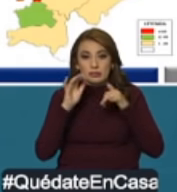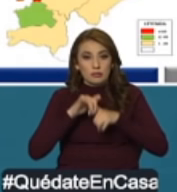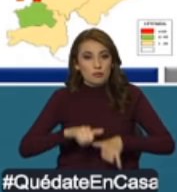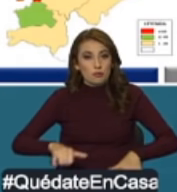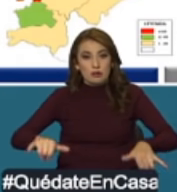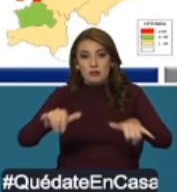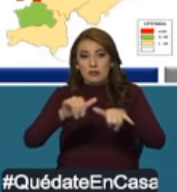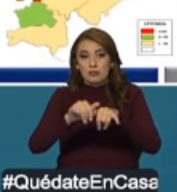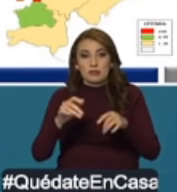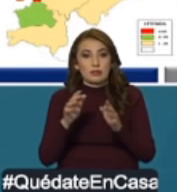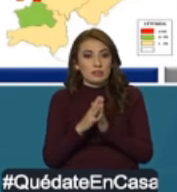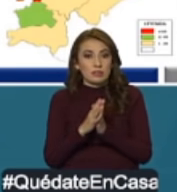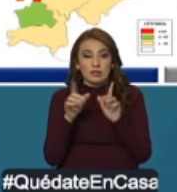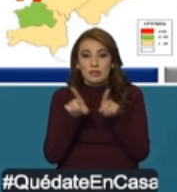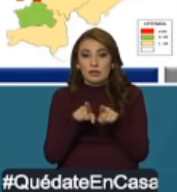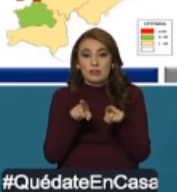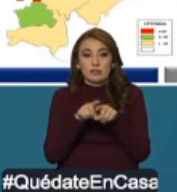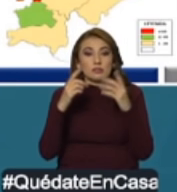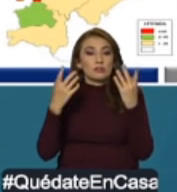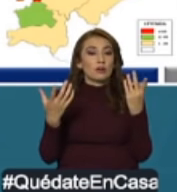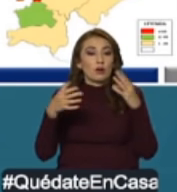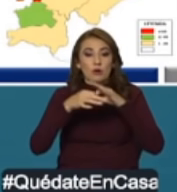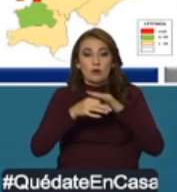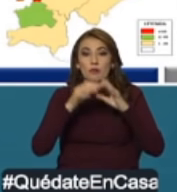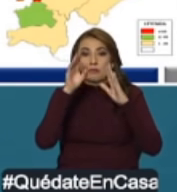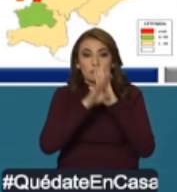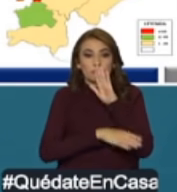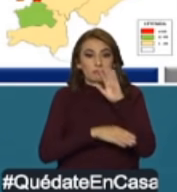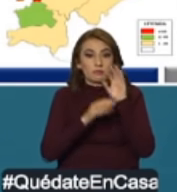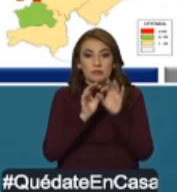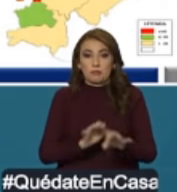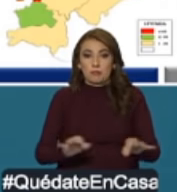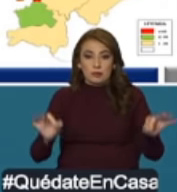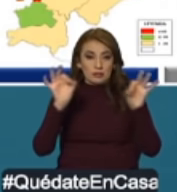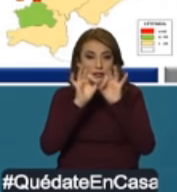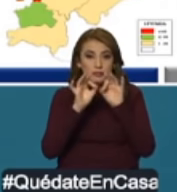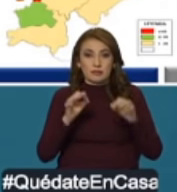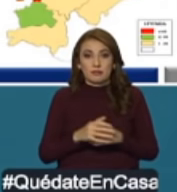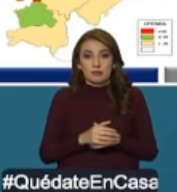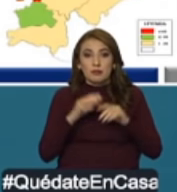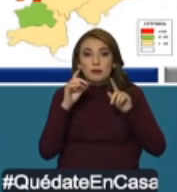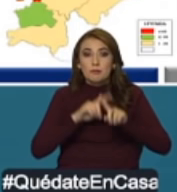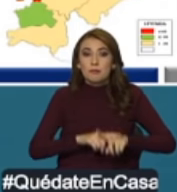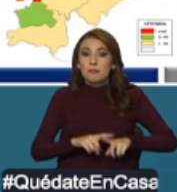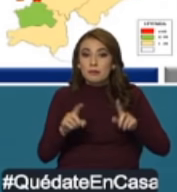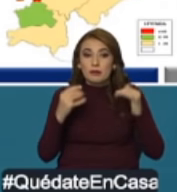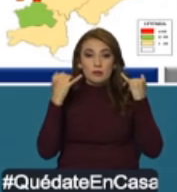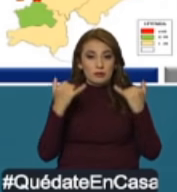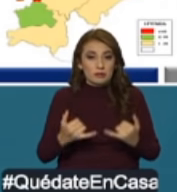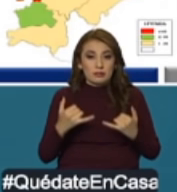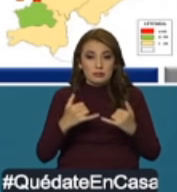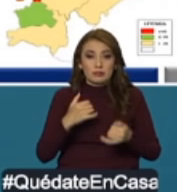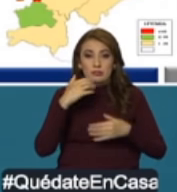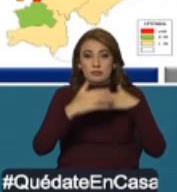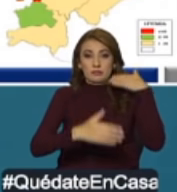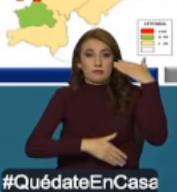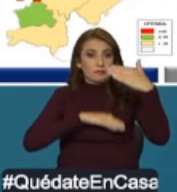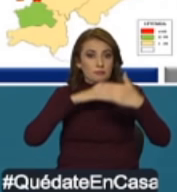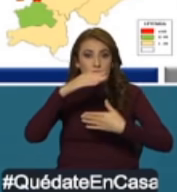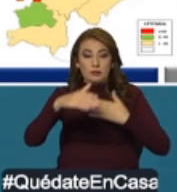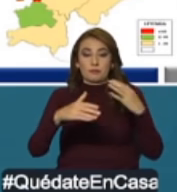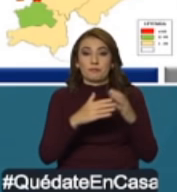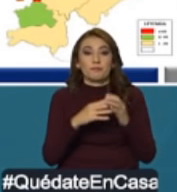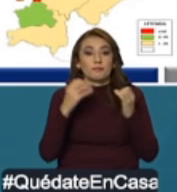pero existe una reducción sumamente importante. Pero aquí lo que nosotros empezamos a ver también es